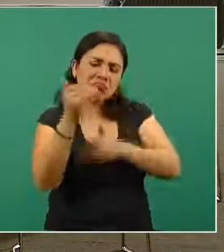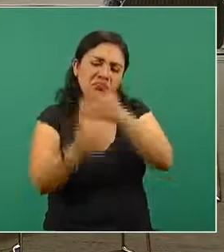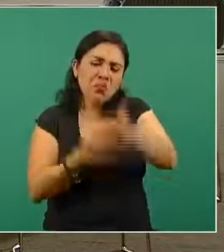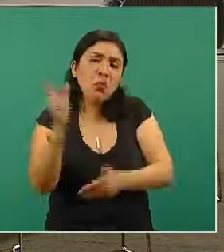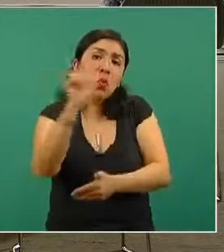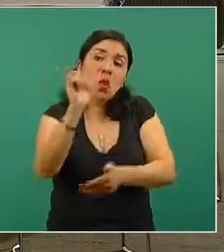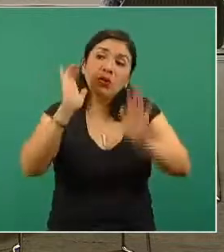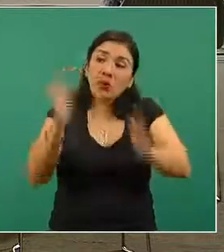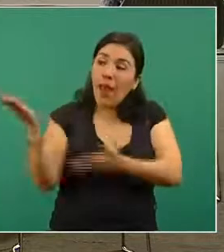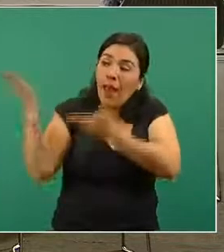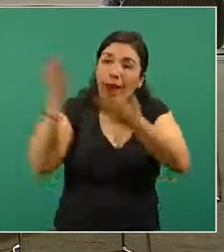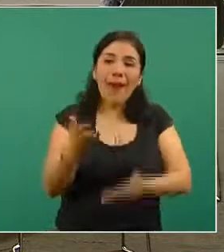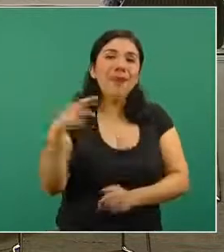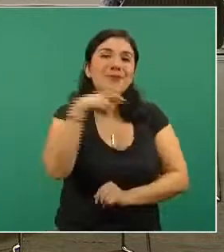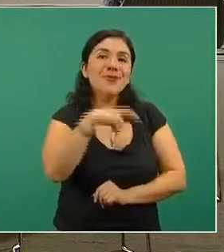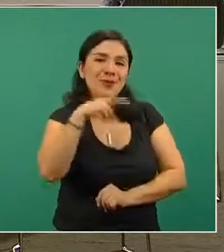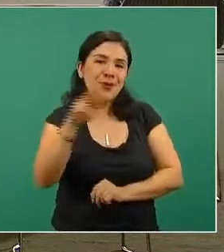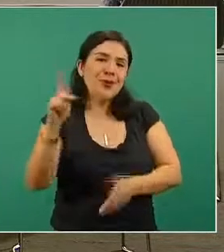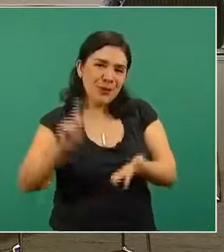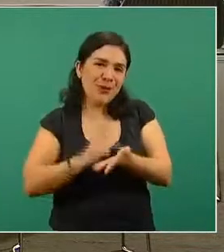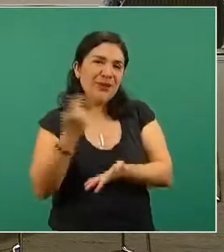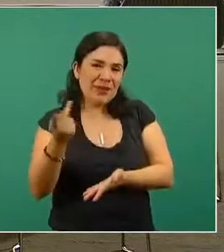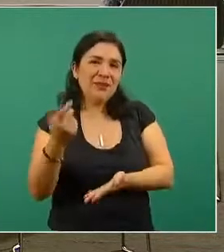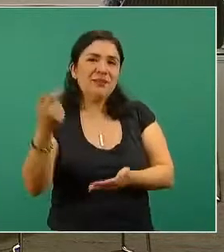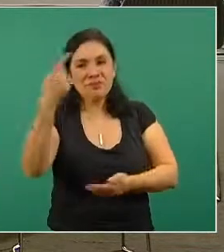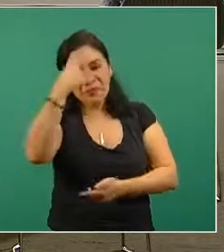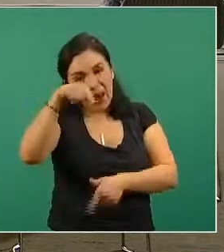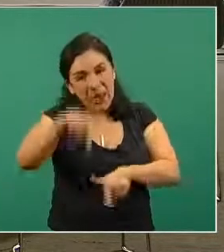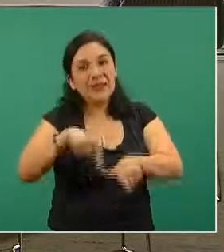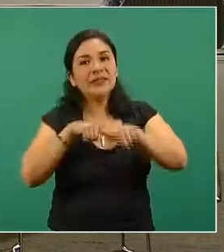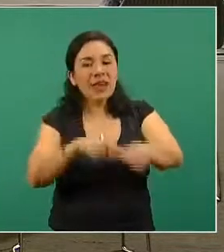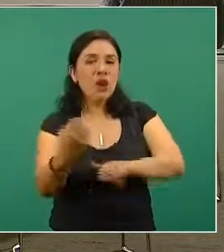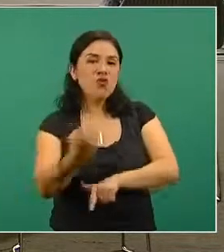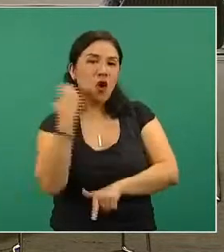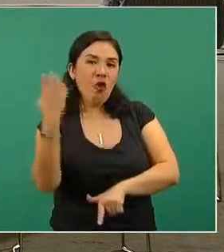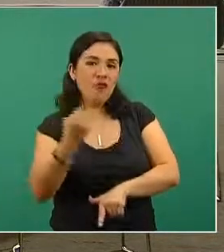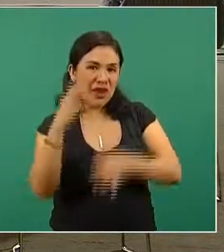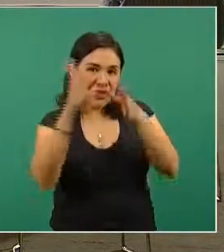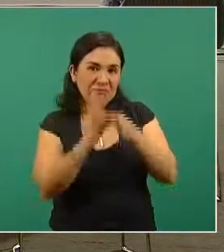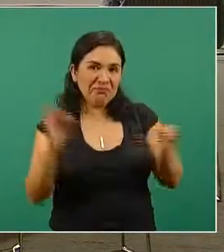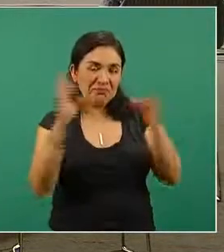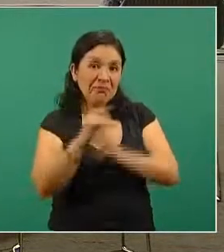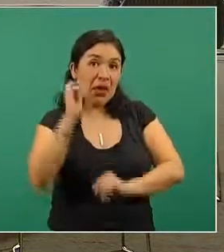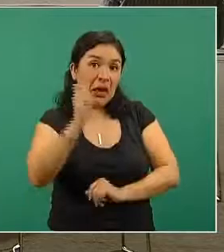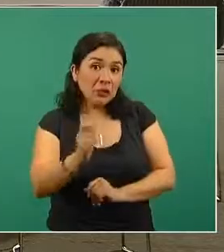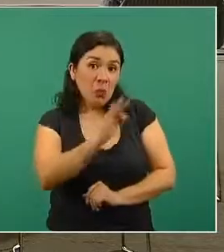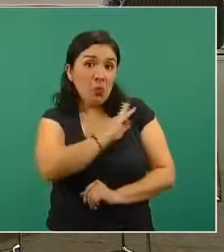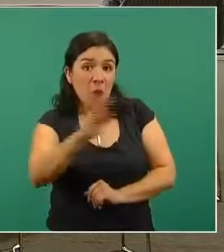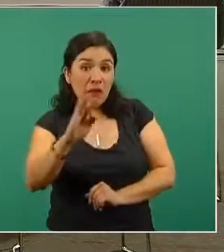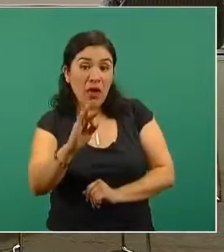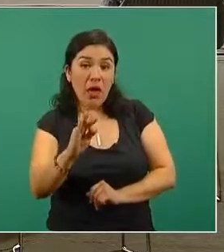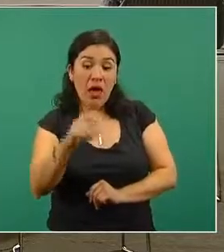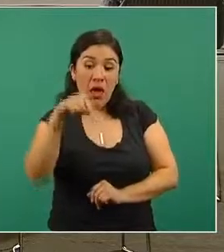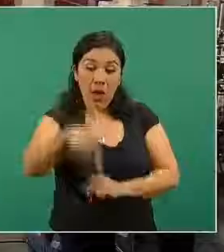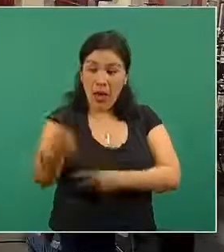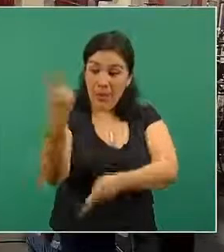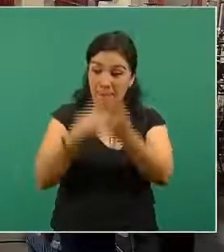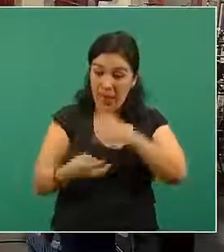cuándo estará de regreso en las conferencias, ya sea de manera virtual o